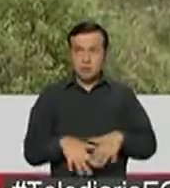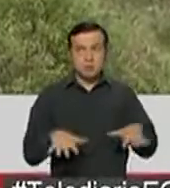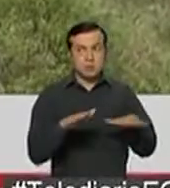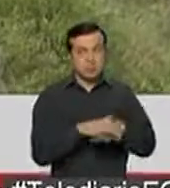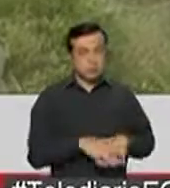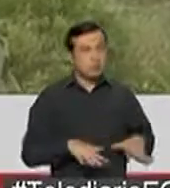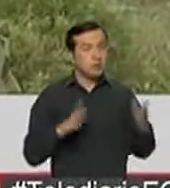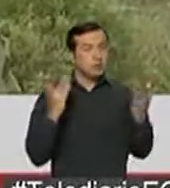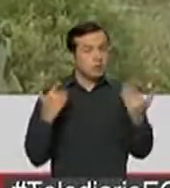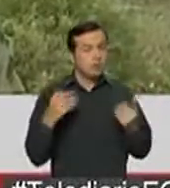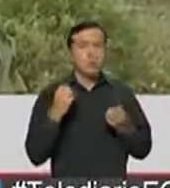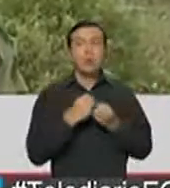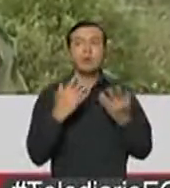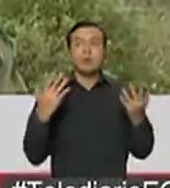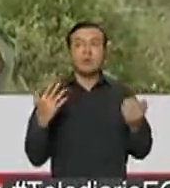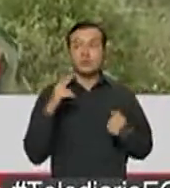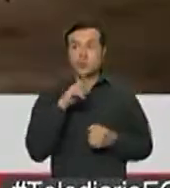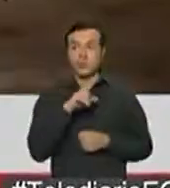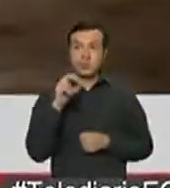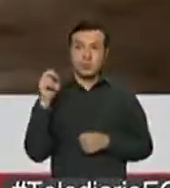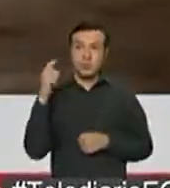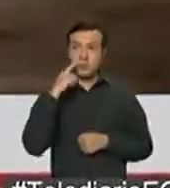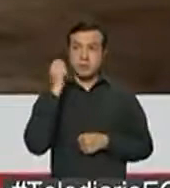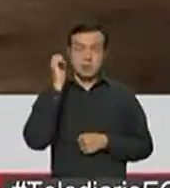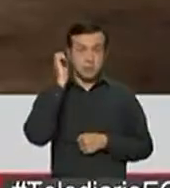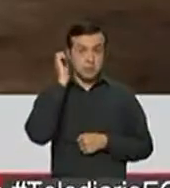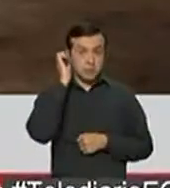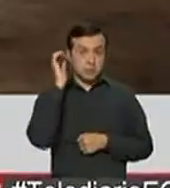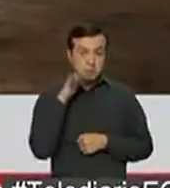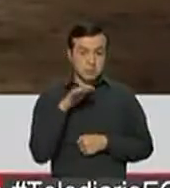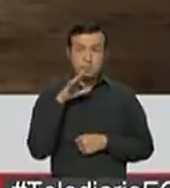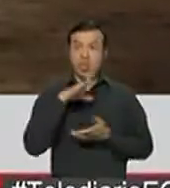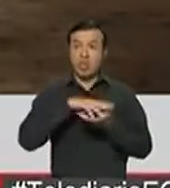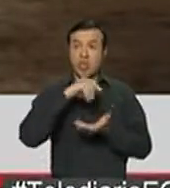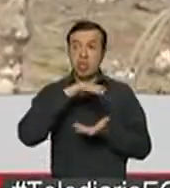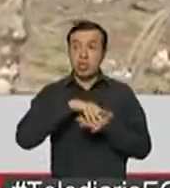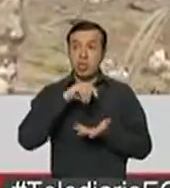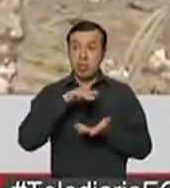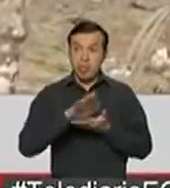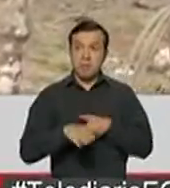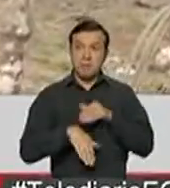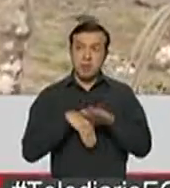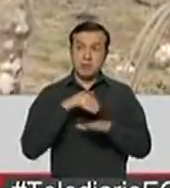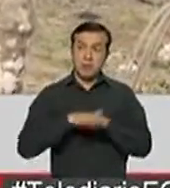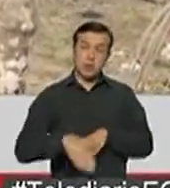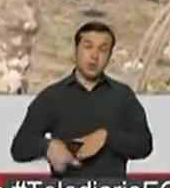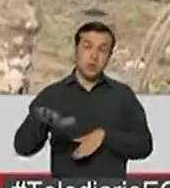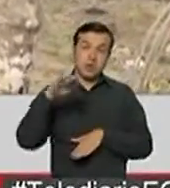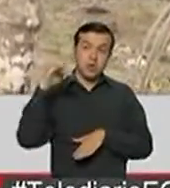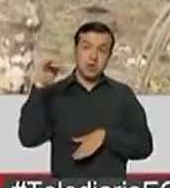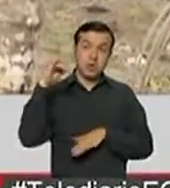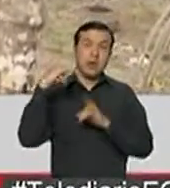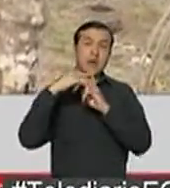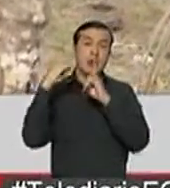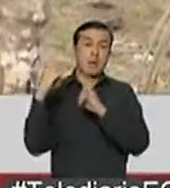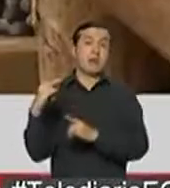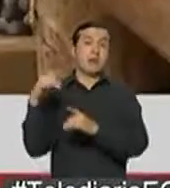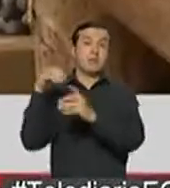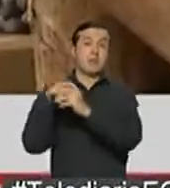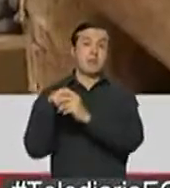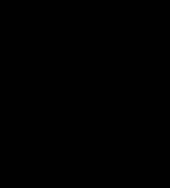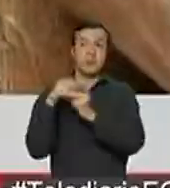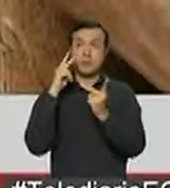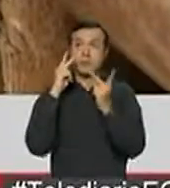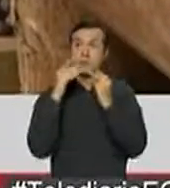de mando están alrededor de 300 hombres. Por las calles enlodadas, el equipo de Telediario subió hasta la ciudad del plástico.